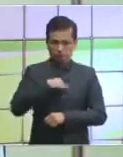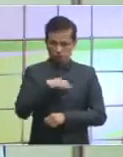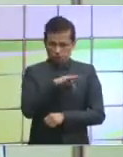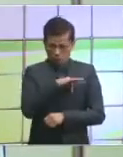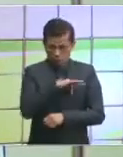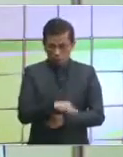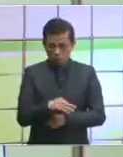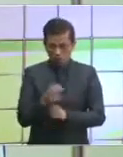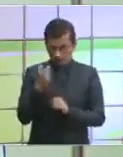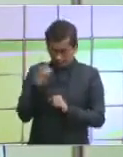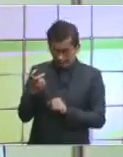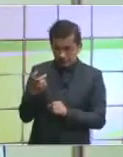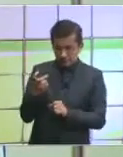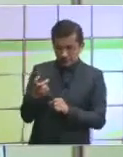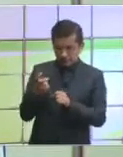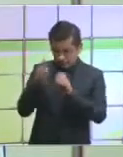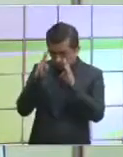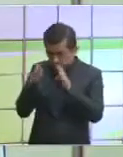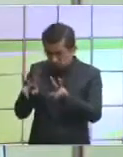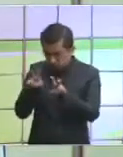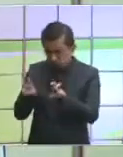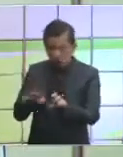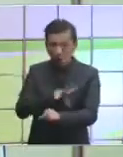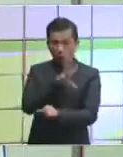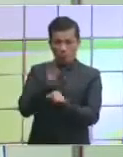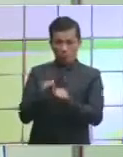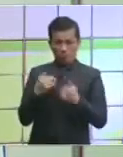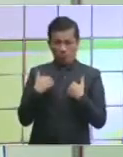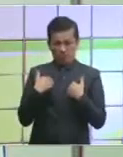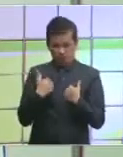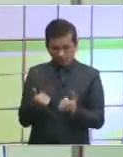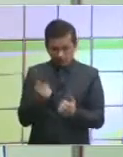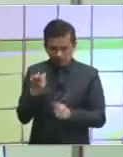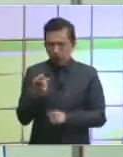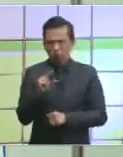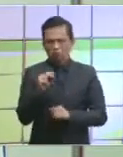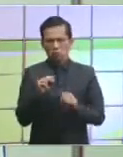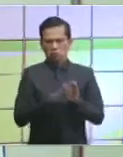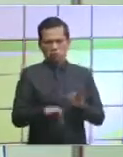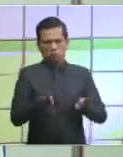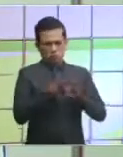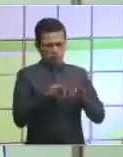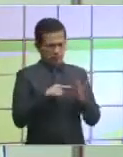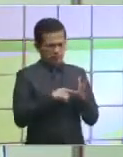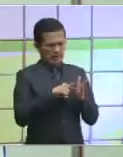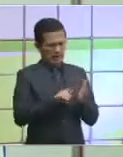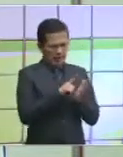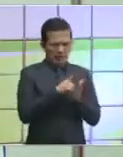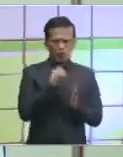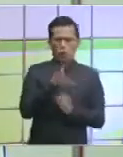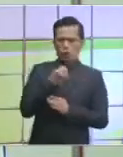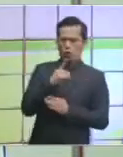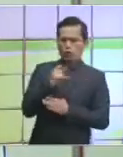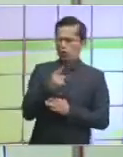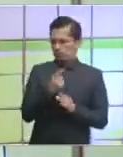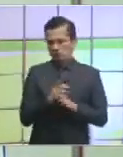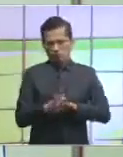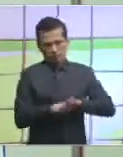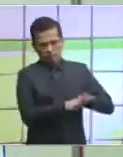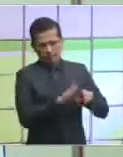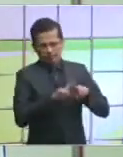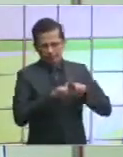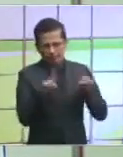esa totalidad de fenómenos más allá de lo que diga el código la ley son dos cosas bien distintas aquí hay una práctica